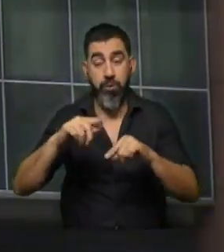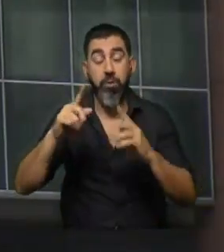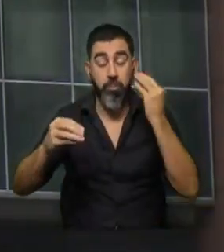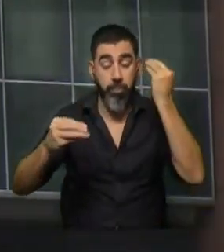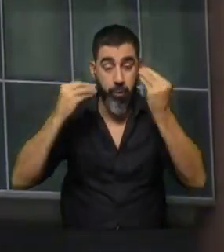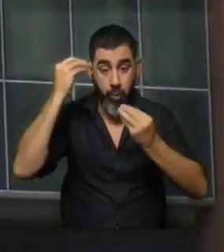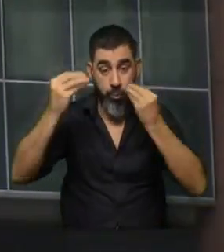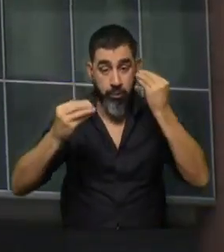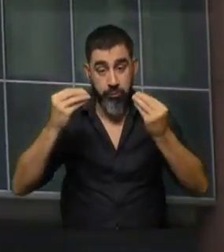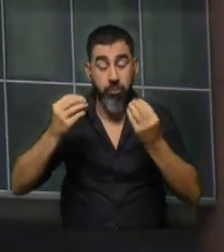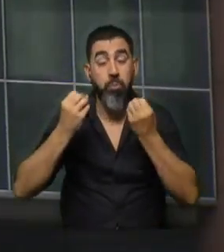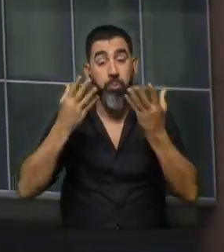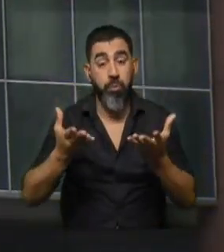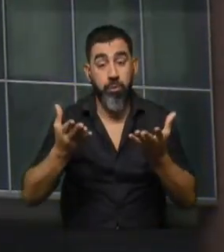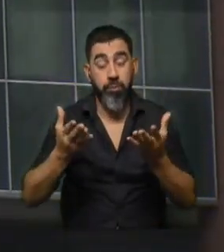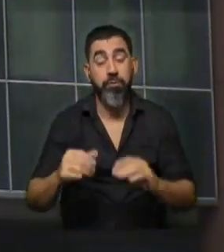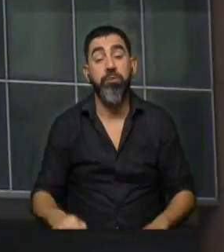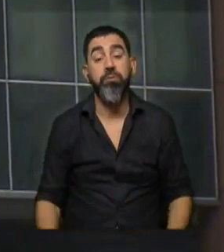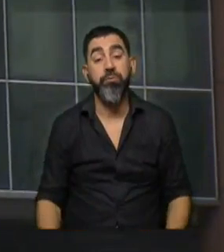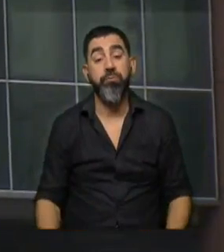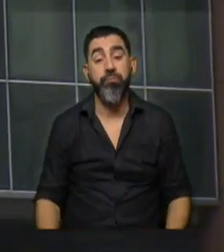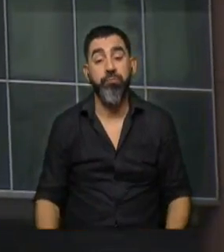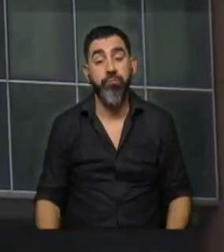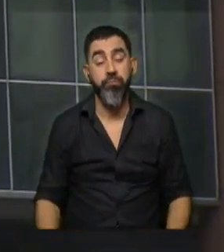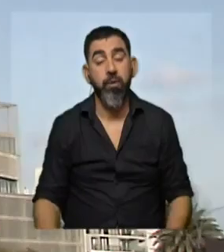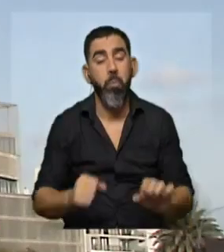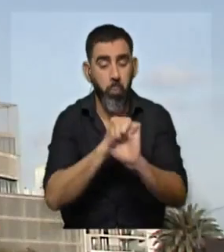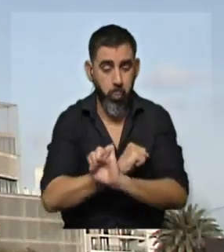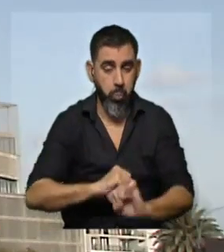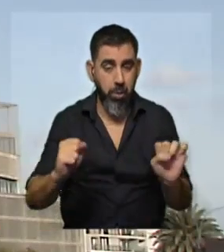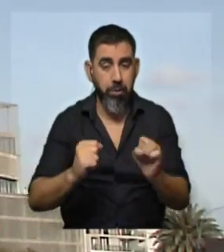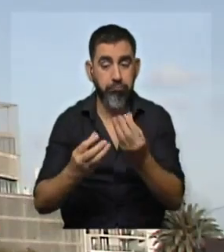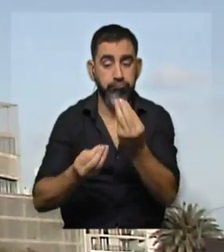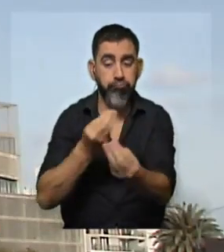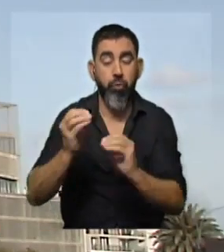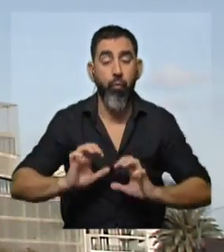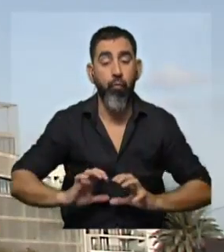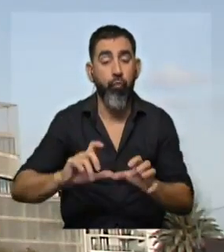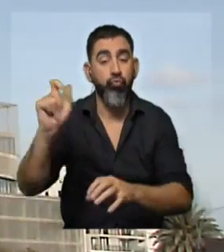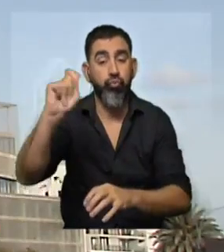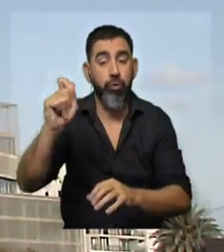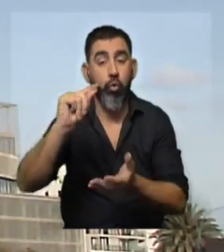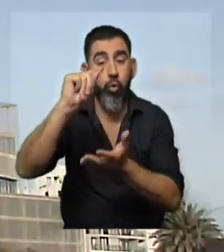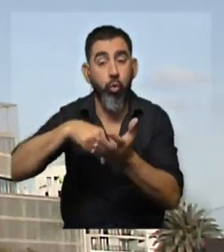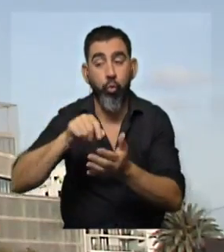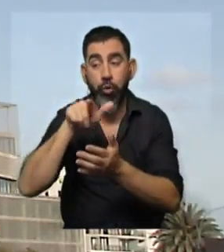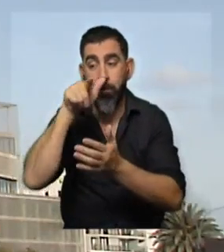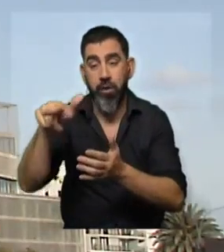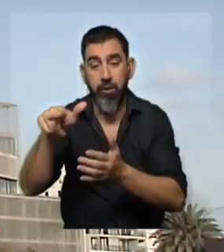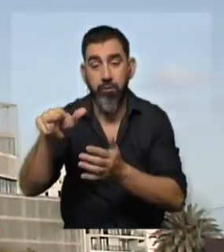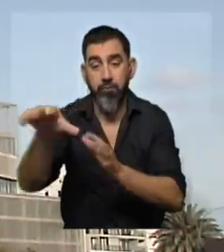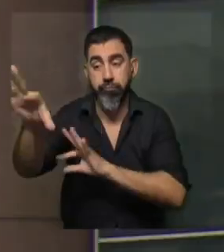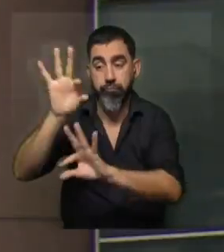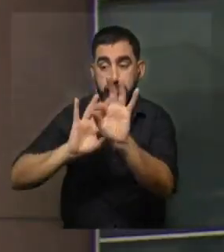preocupación porque como bien comentabas este habilita el ingreso como funcionario público a contrataciones que Se realizaron